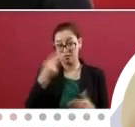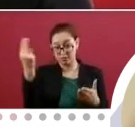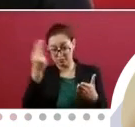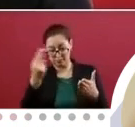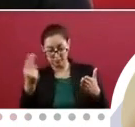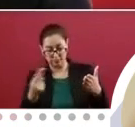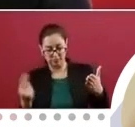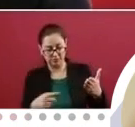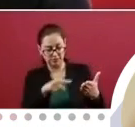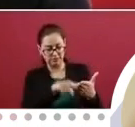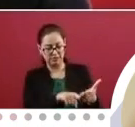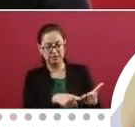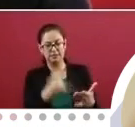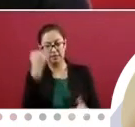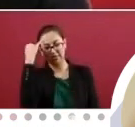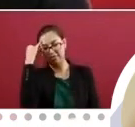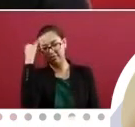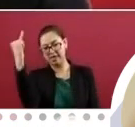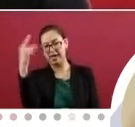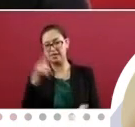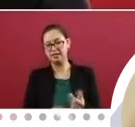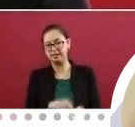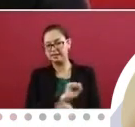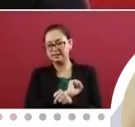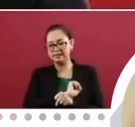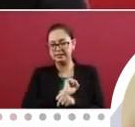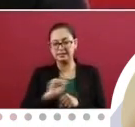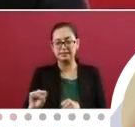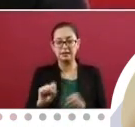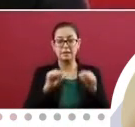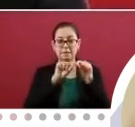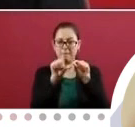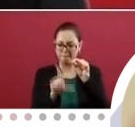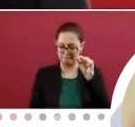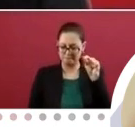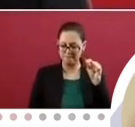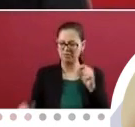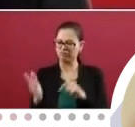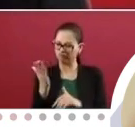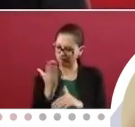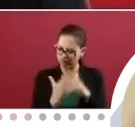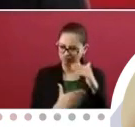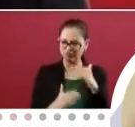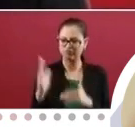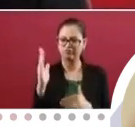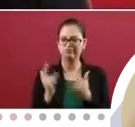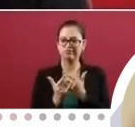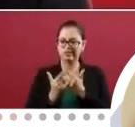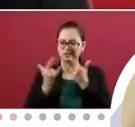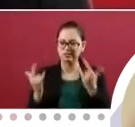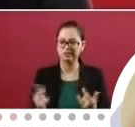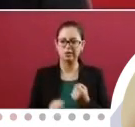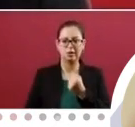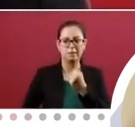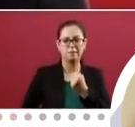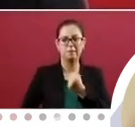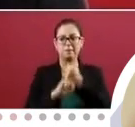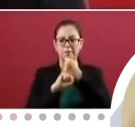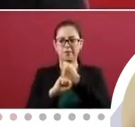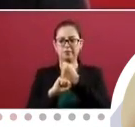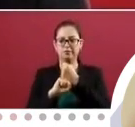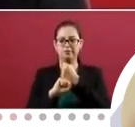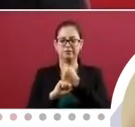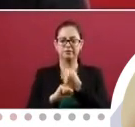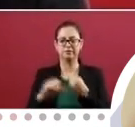licitaciones, diferentes contrataciones. Esta, la del compadre, digamos, fue una de ellas, pero en el resto, pues tampoco hay claridad